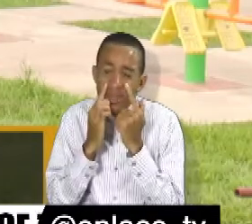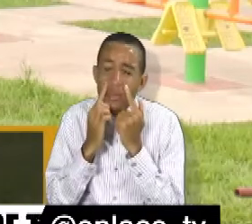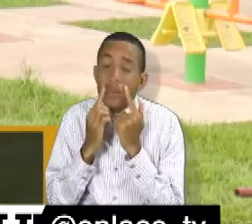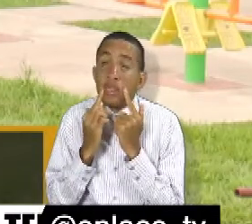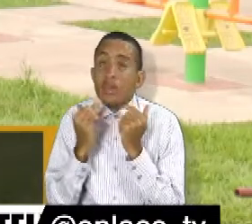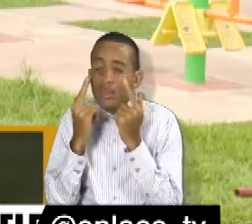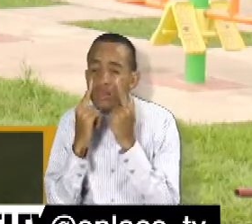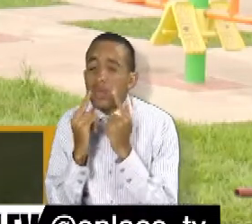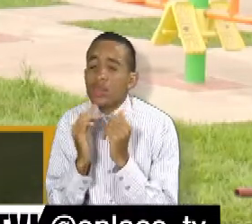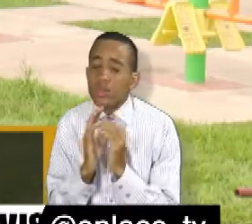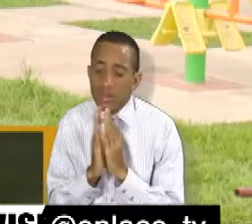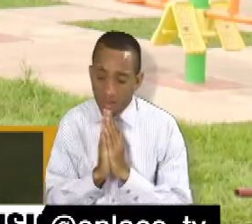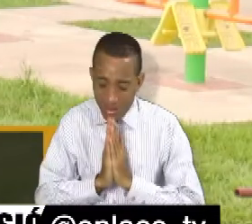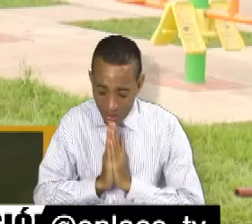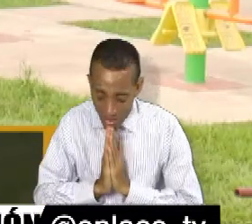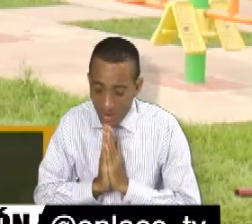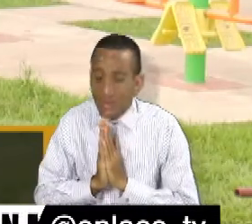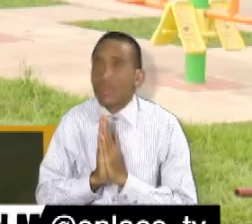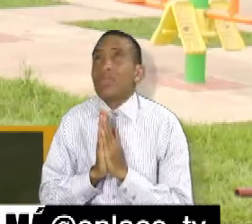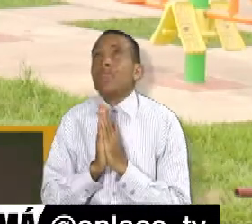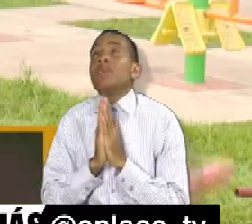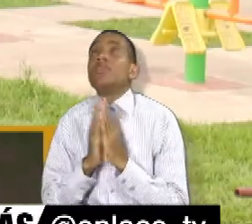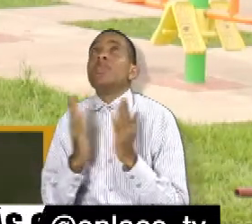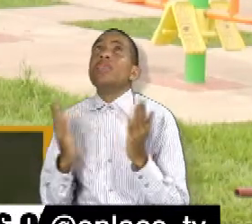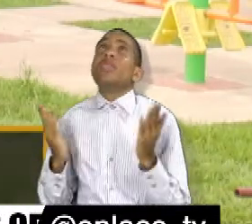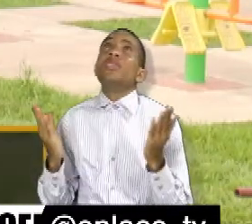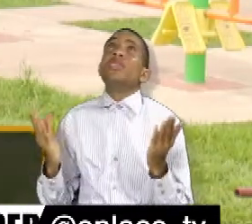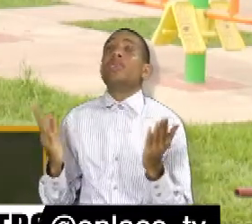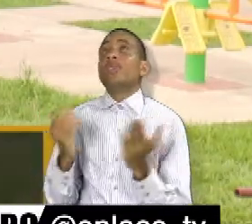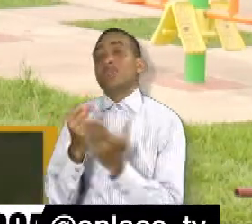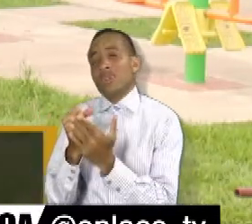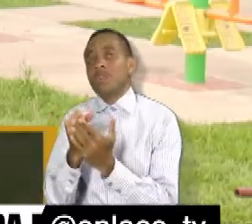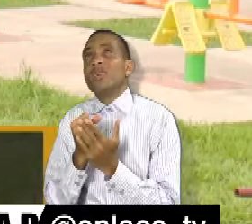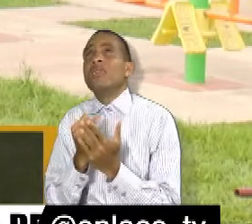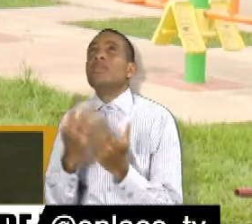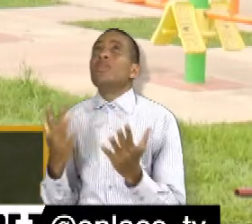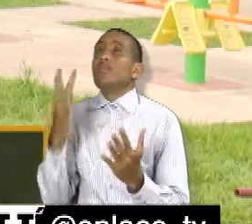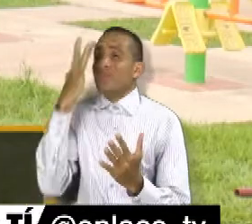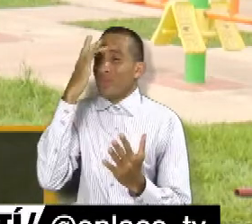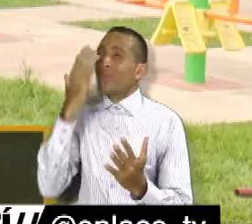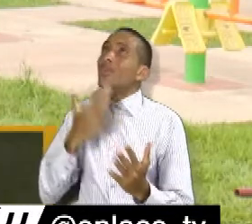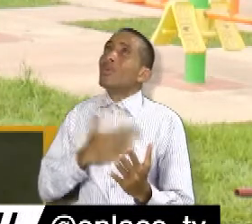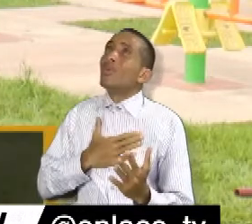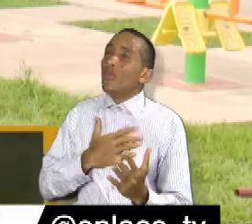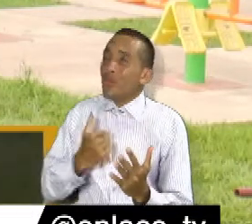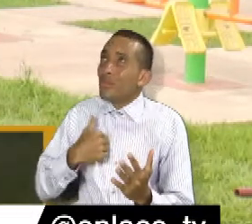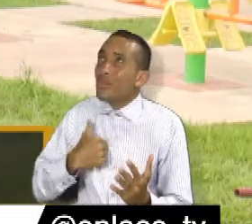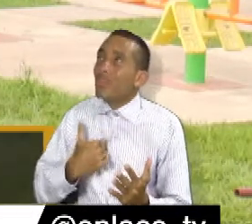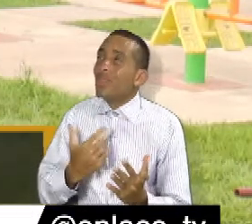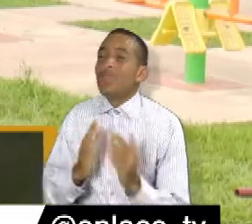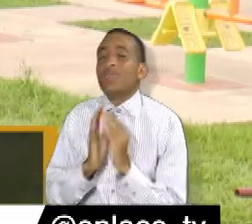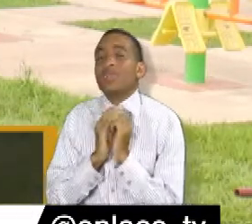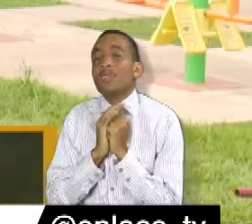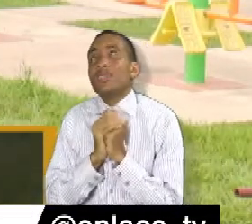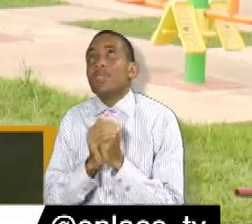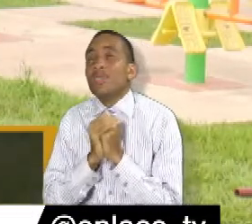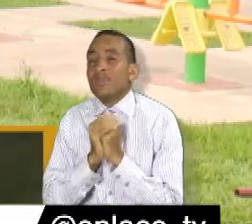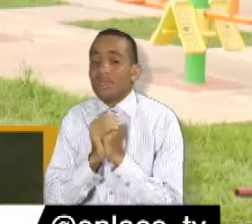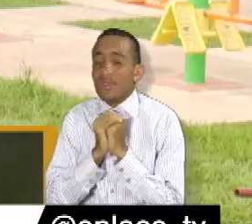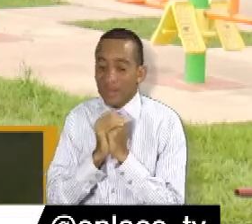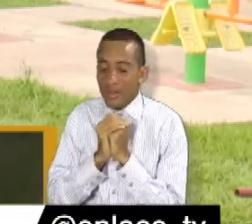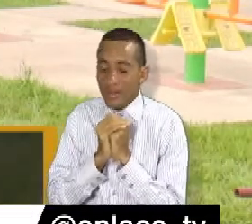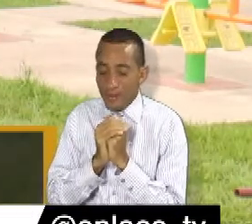a mi Dios, y le impliqué, le dije yo, papito Dios, ¿por qué usted me hace eso a mí? Y comencé a orar durísimo y a